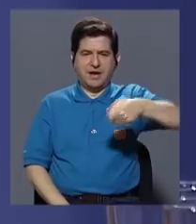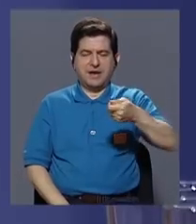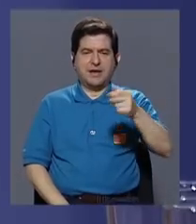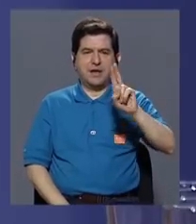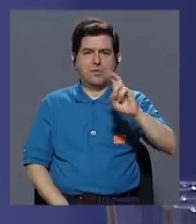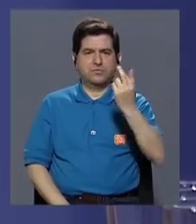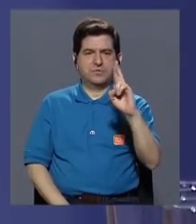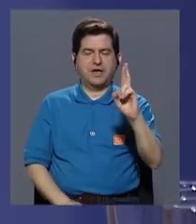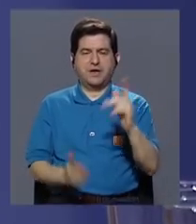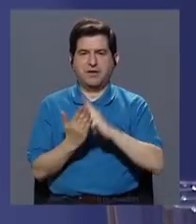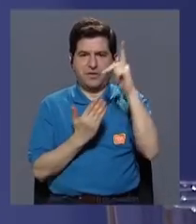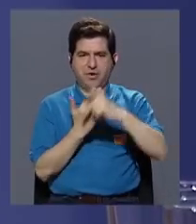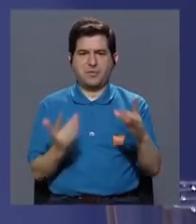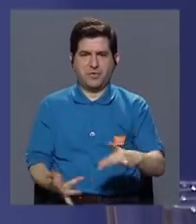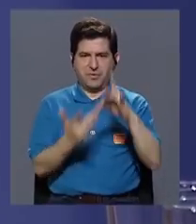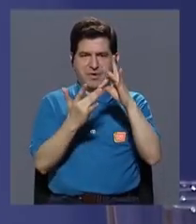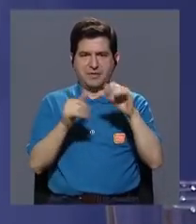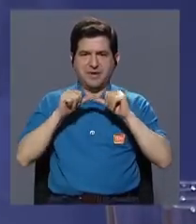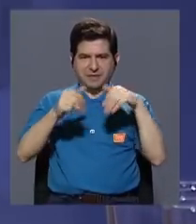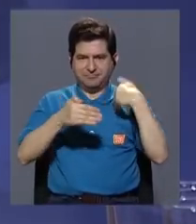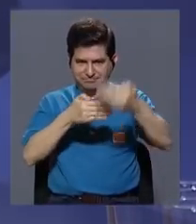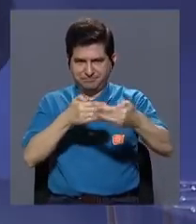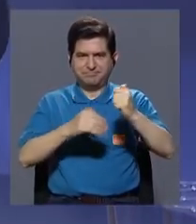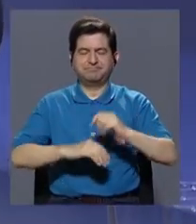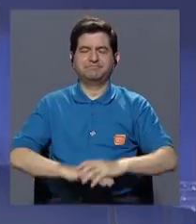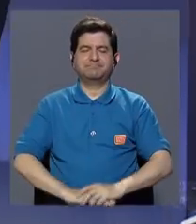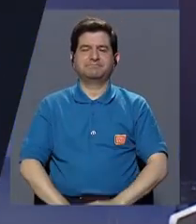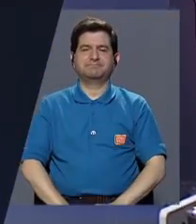ustedes en este especial ya regresamos